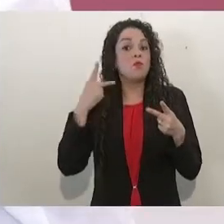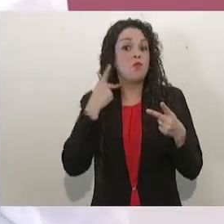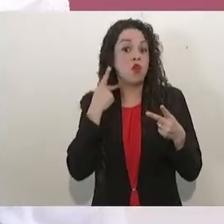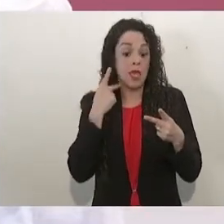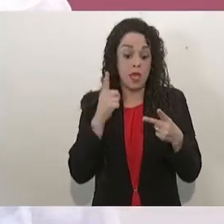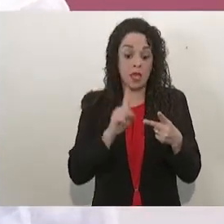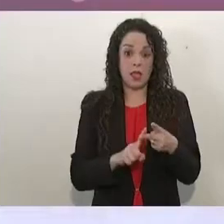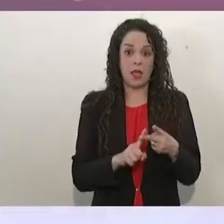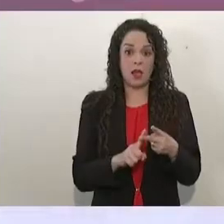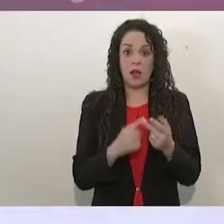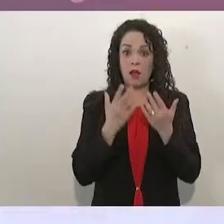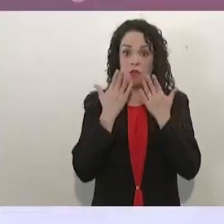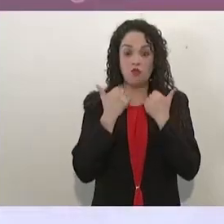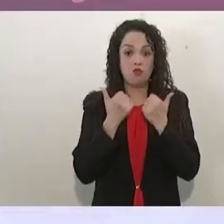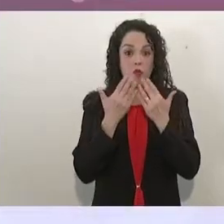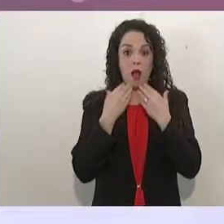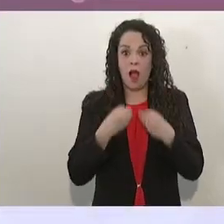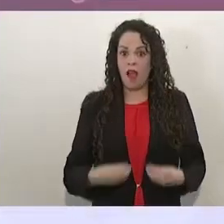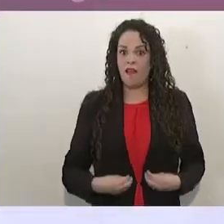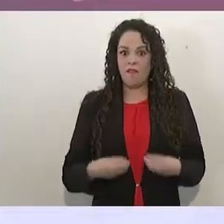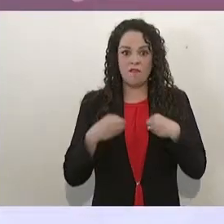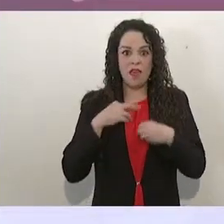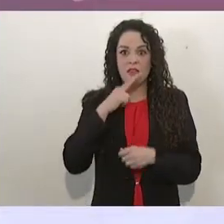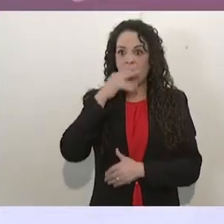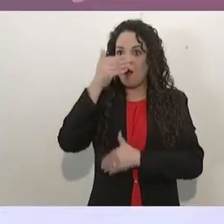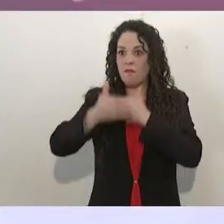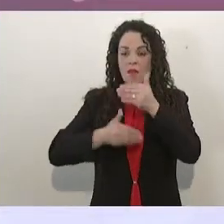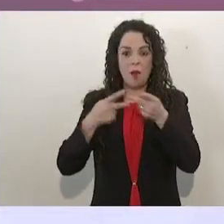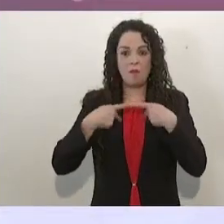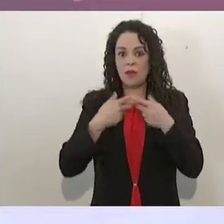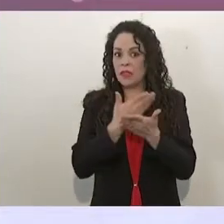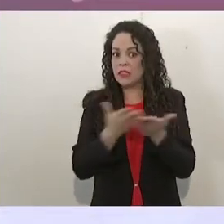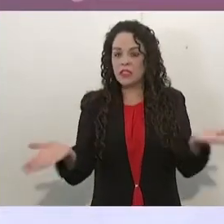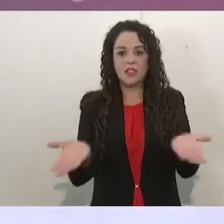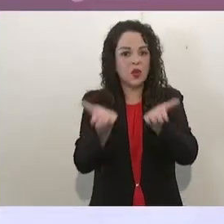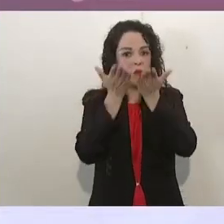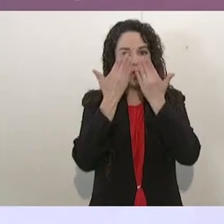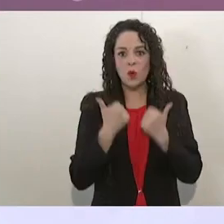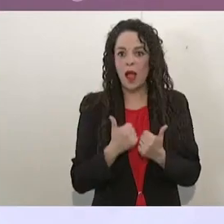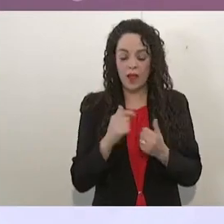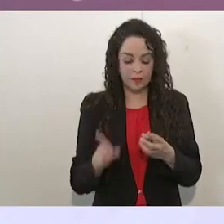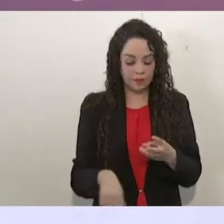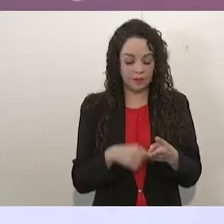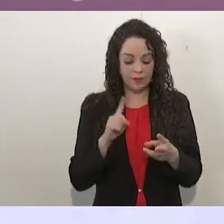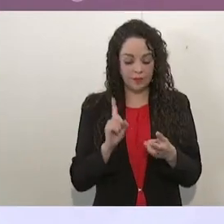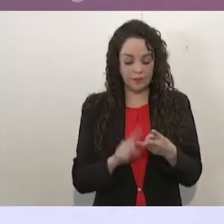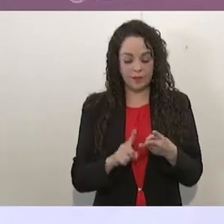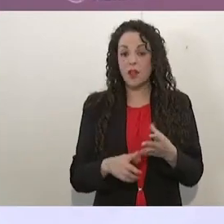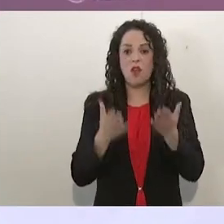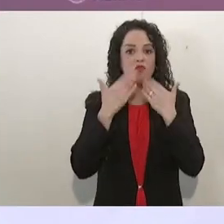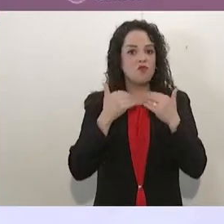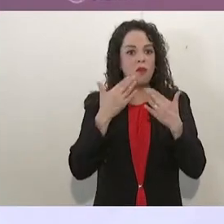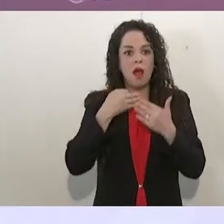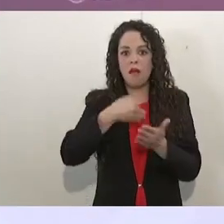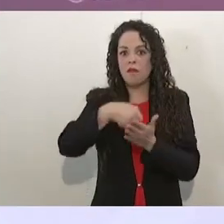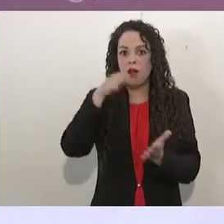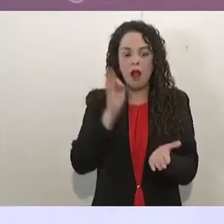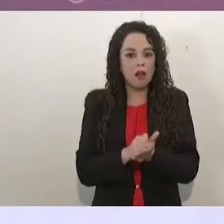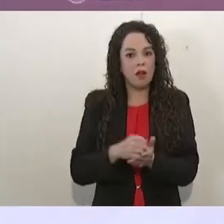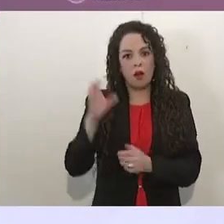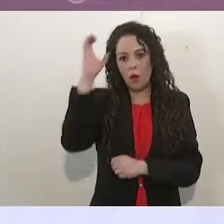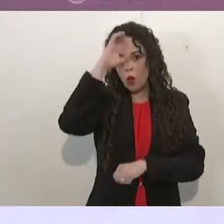de bienestar social, una crisis por pérdida de valores culturales,